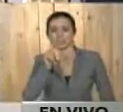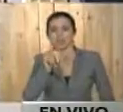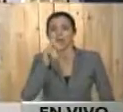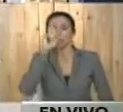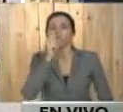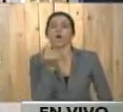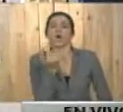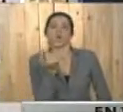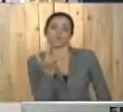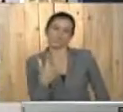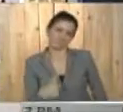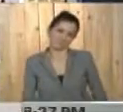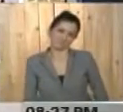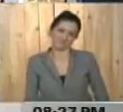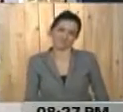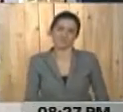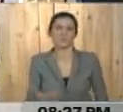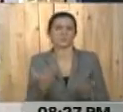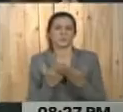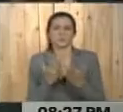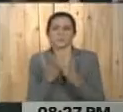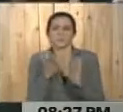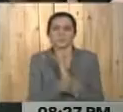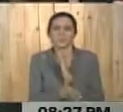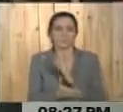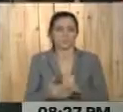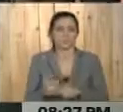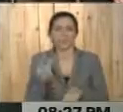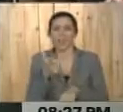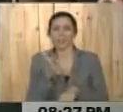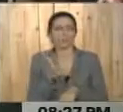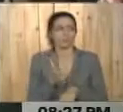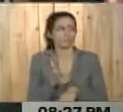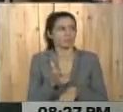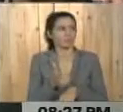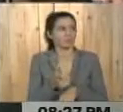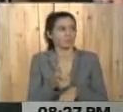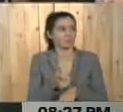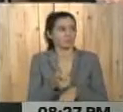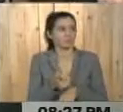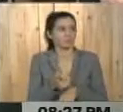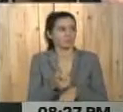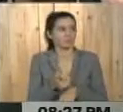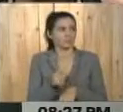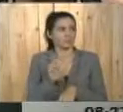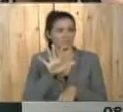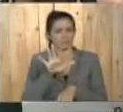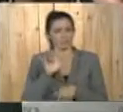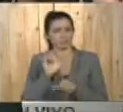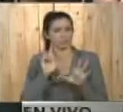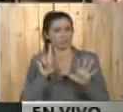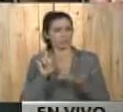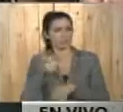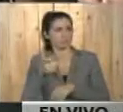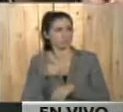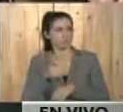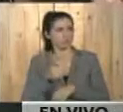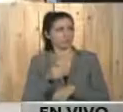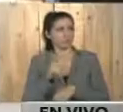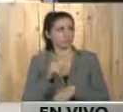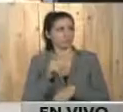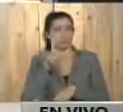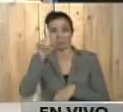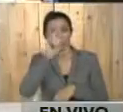11. 11 años. ¿Qué estás estudiando? ¿Qué vas a estudiar ahora? ¿Quinto grado, sexto grado, primer año, segundo primer año? Primer año.